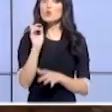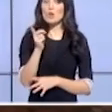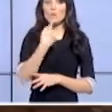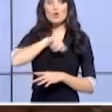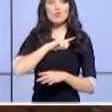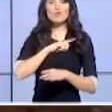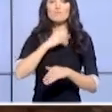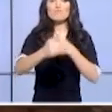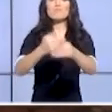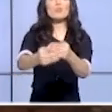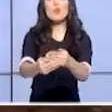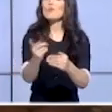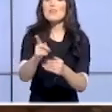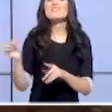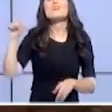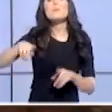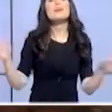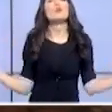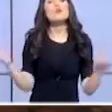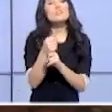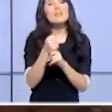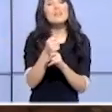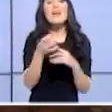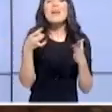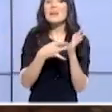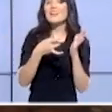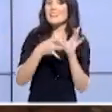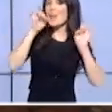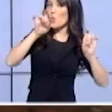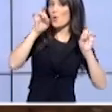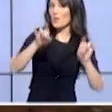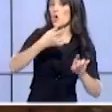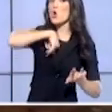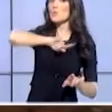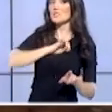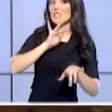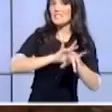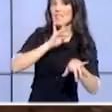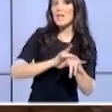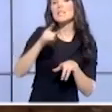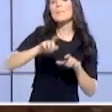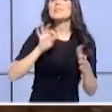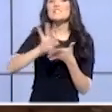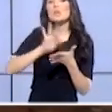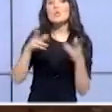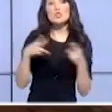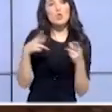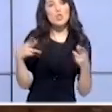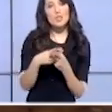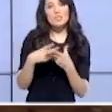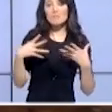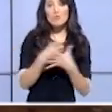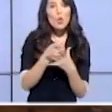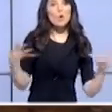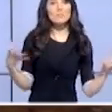hemos no solo salido adelante sino que hemos conseguido garantizar nuestra educación nuestra sanidad nuestros